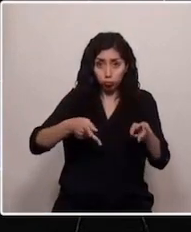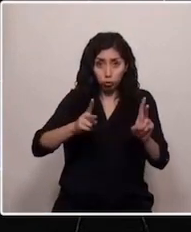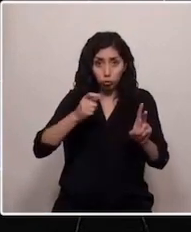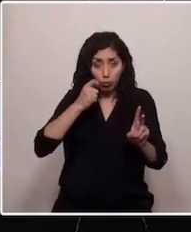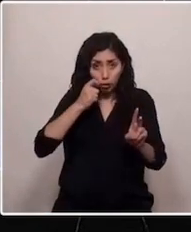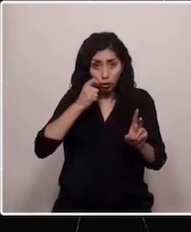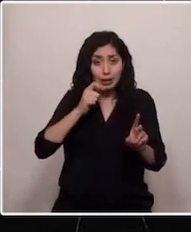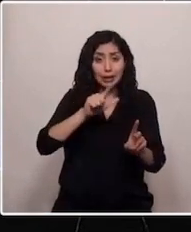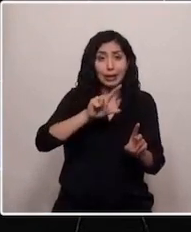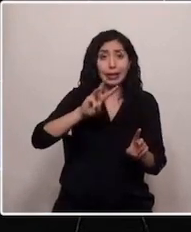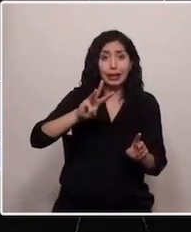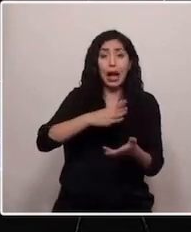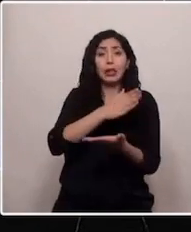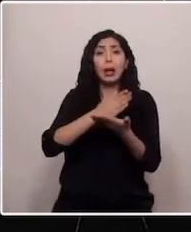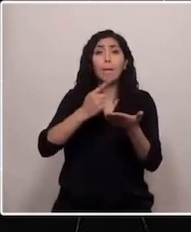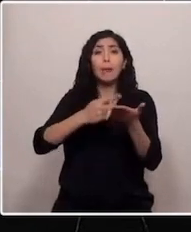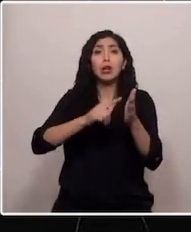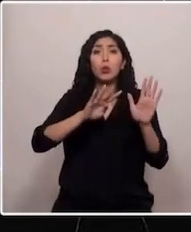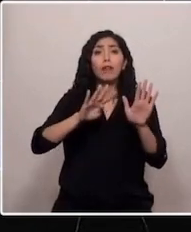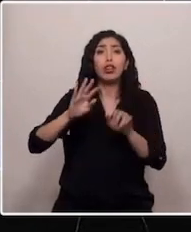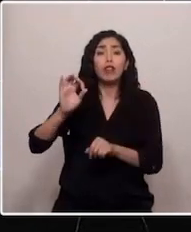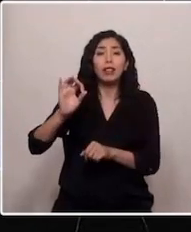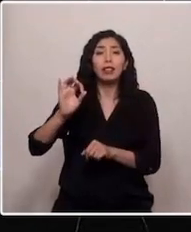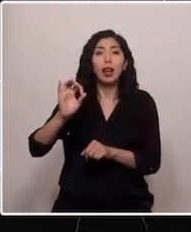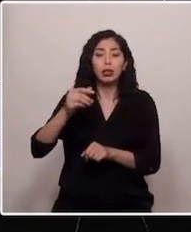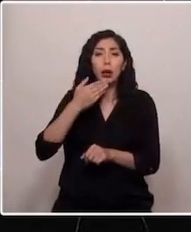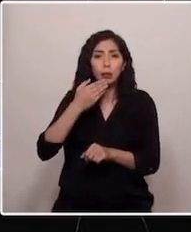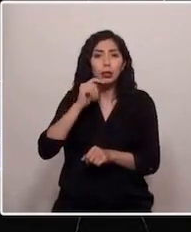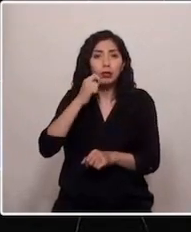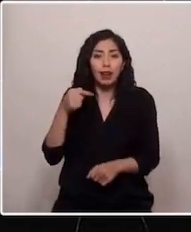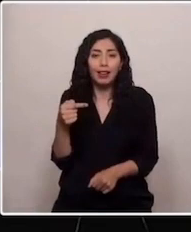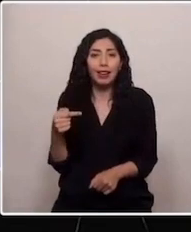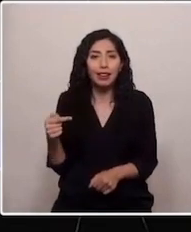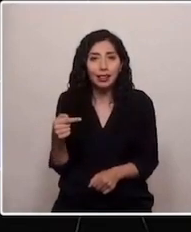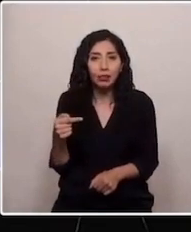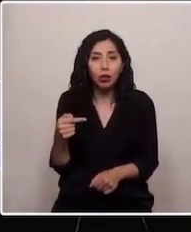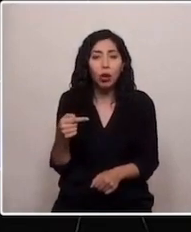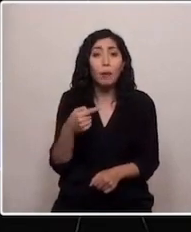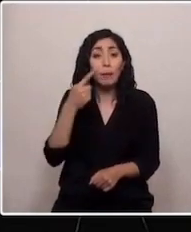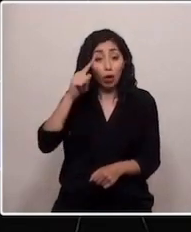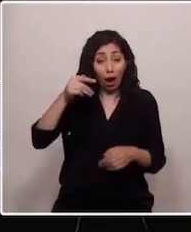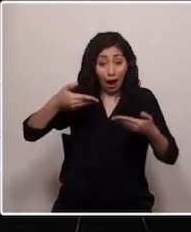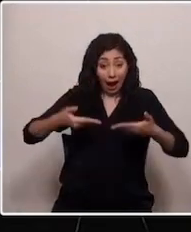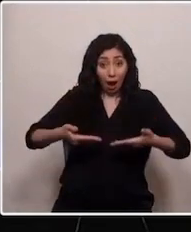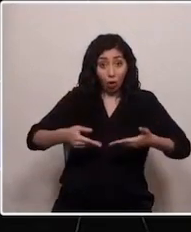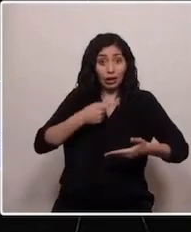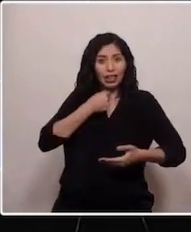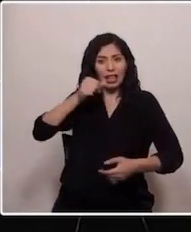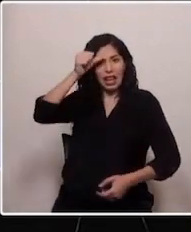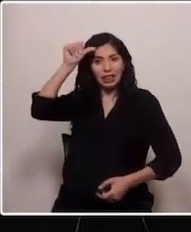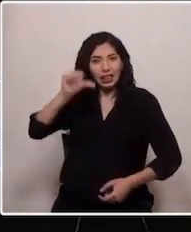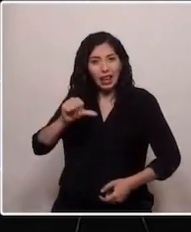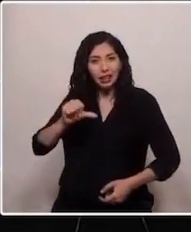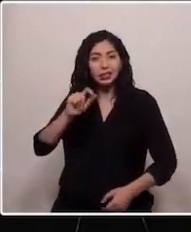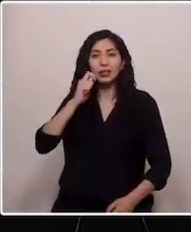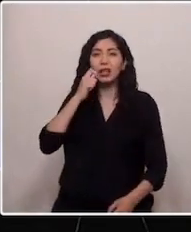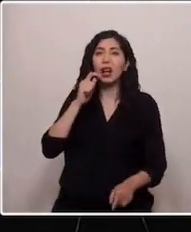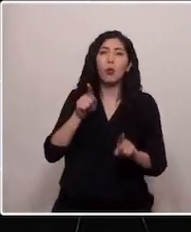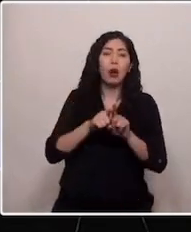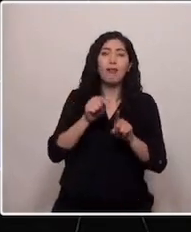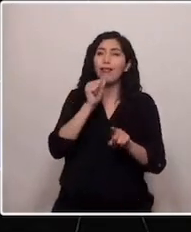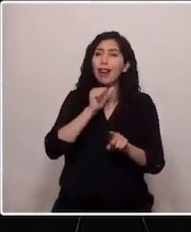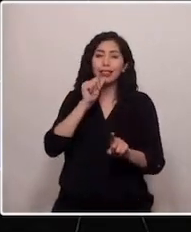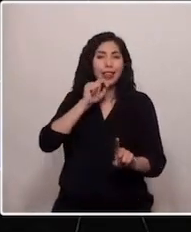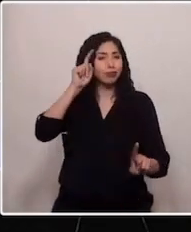marzo de 1990 si está siendo negacionismo pero querer sancionar ahora la verdad es que creo que hay un despropósito falta